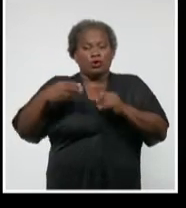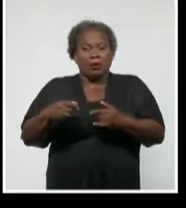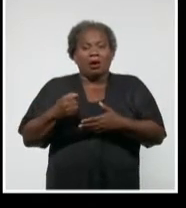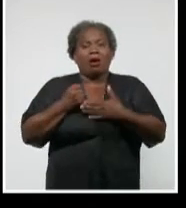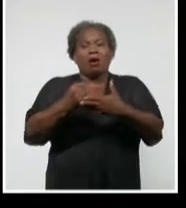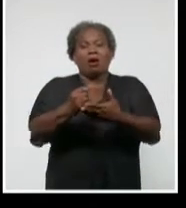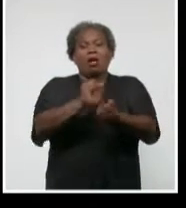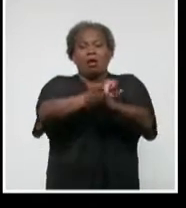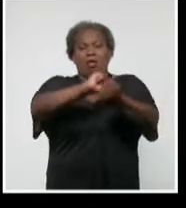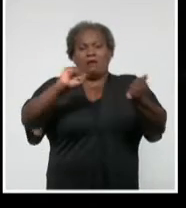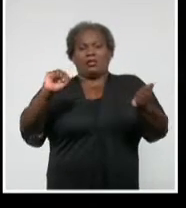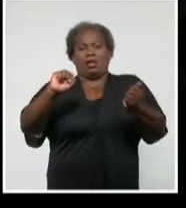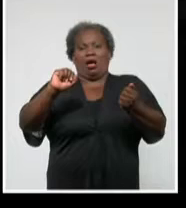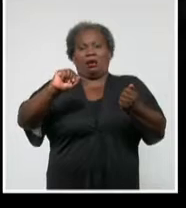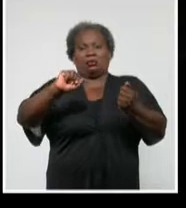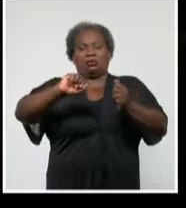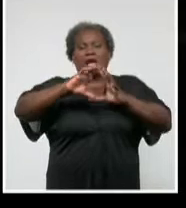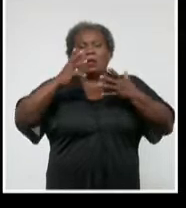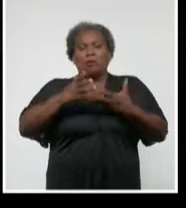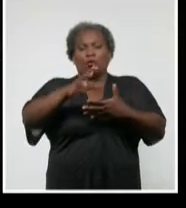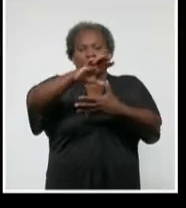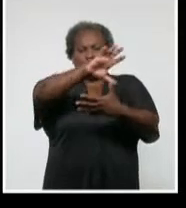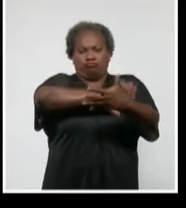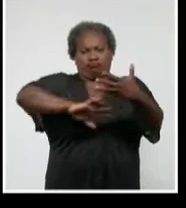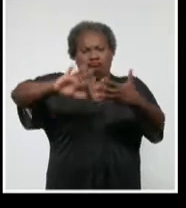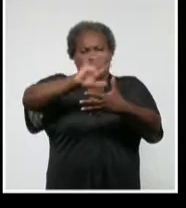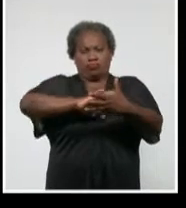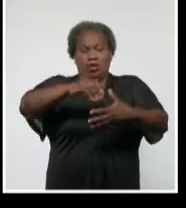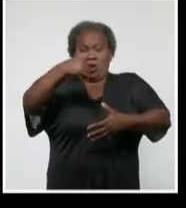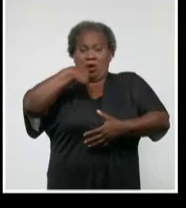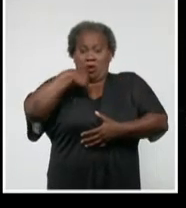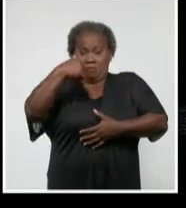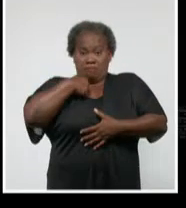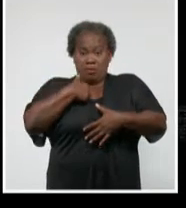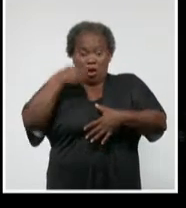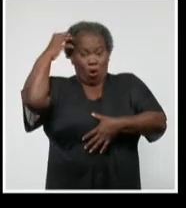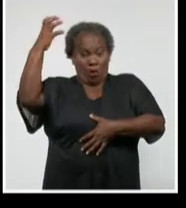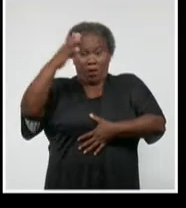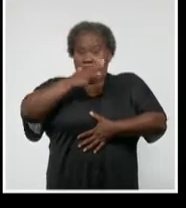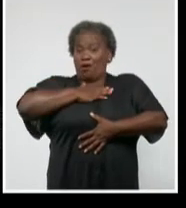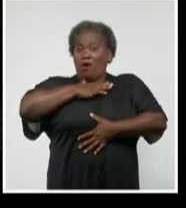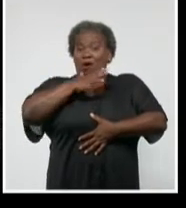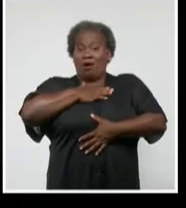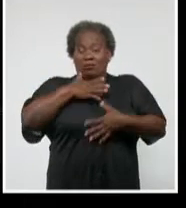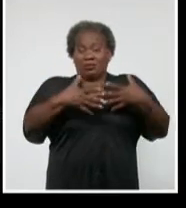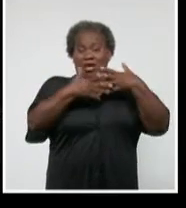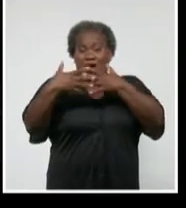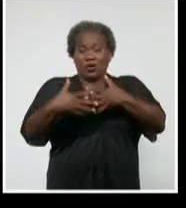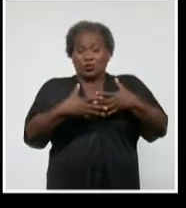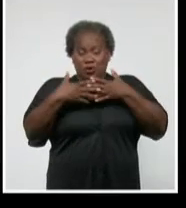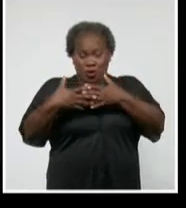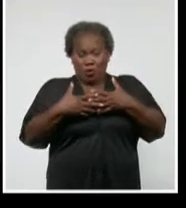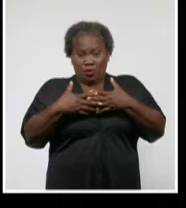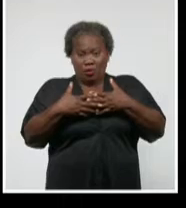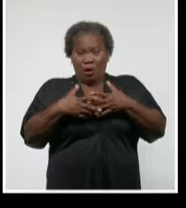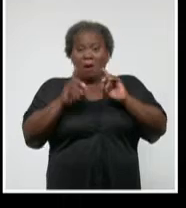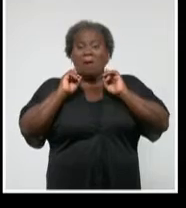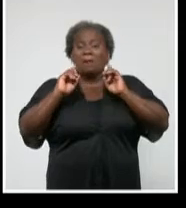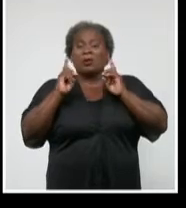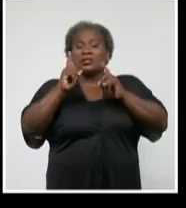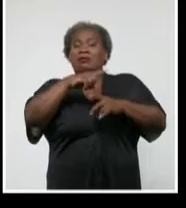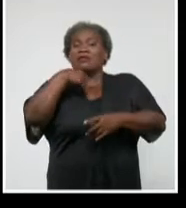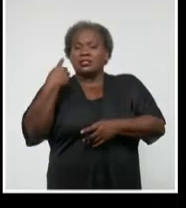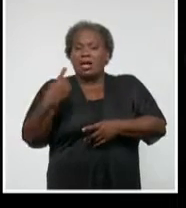en nuestro hemisferio. Por eso es que mi administración revirtió las políticas fracasadas del gobierno